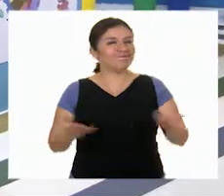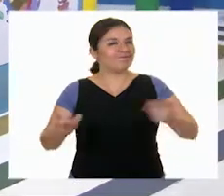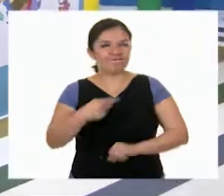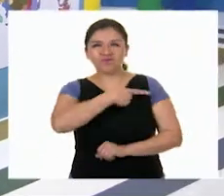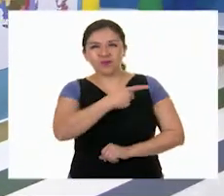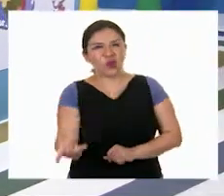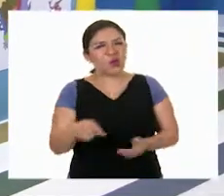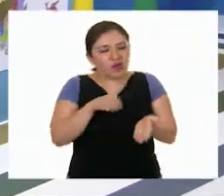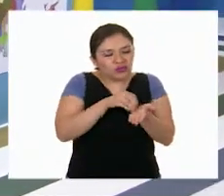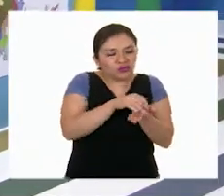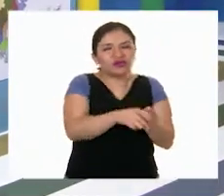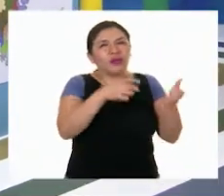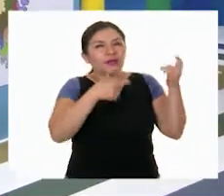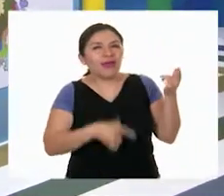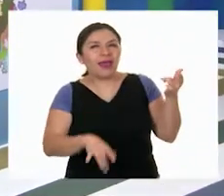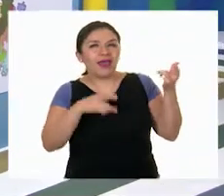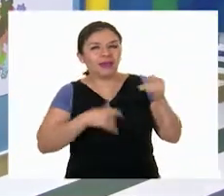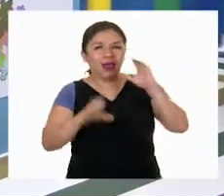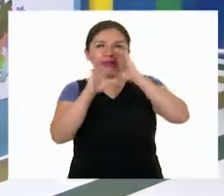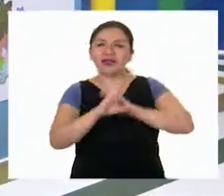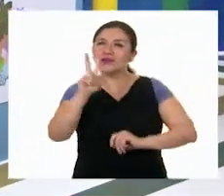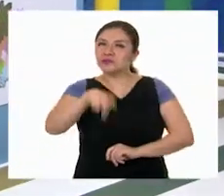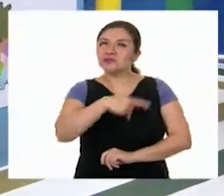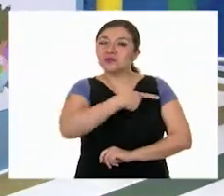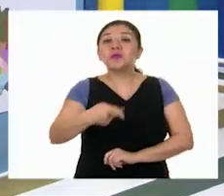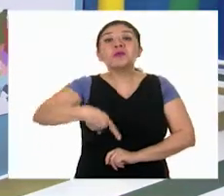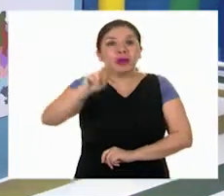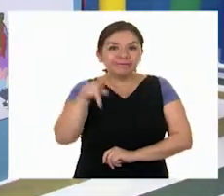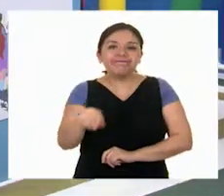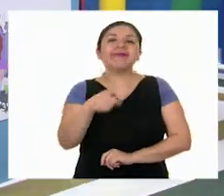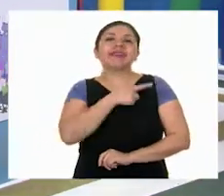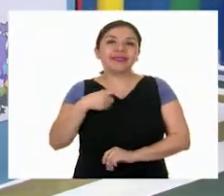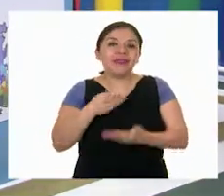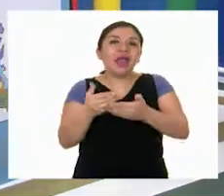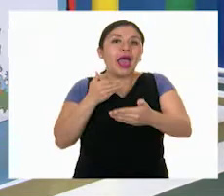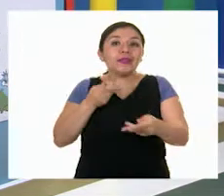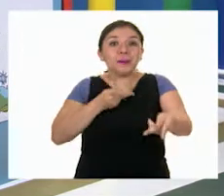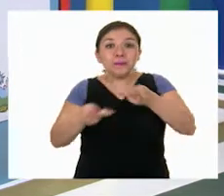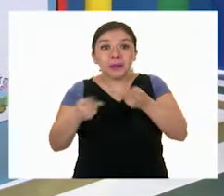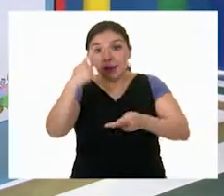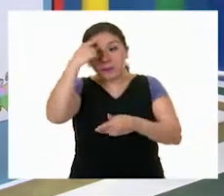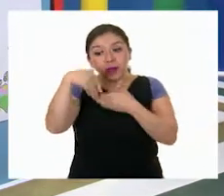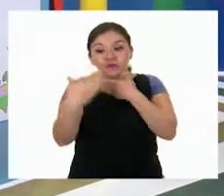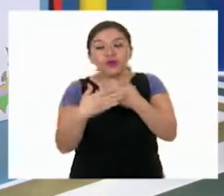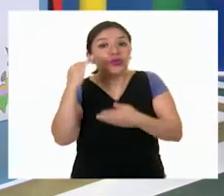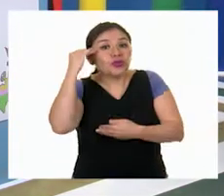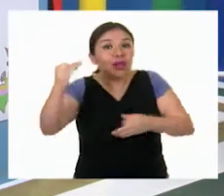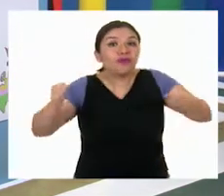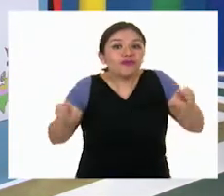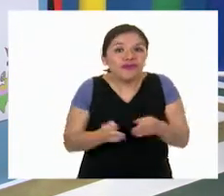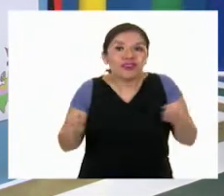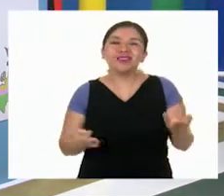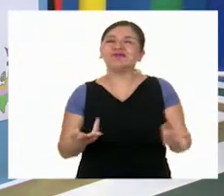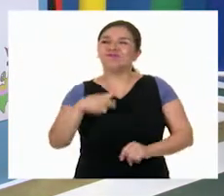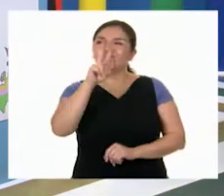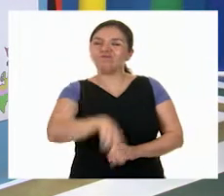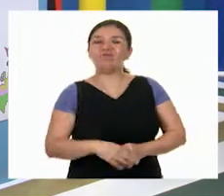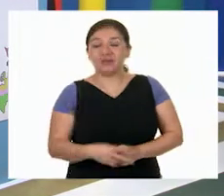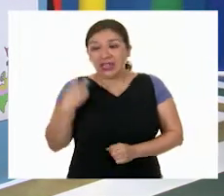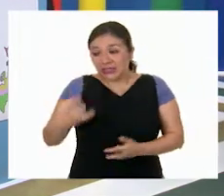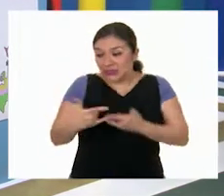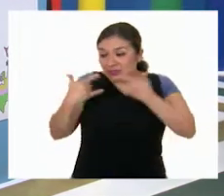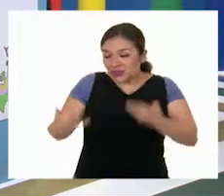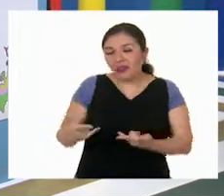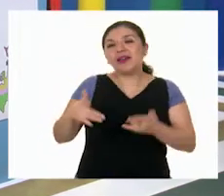Pobrecita cigarra. Pobrecita, pero pues también tenía que prepararse para el invierno. Eso es cierto. Y esta fábula